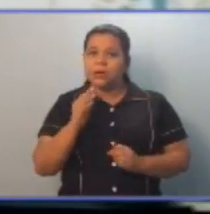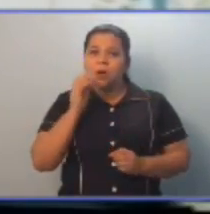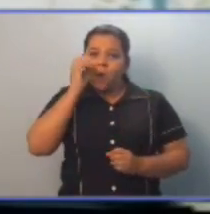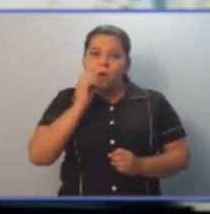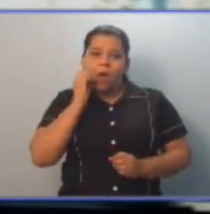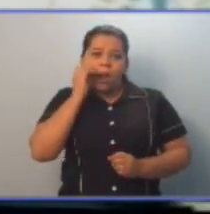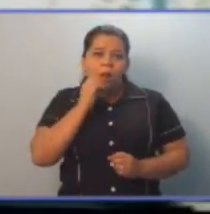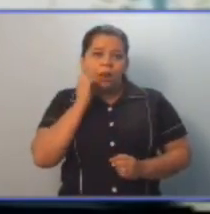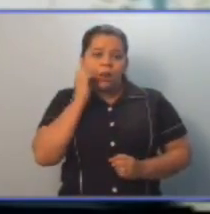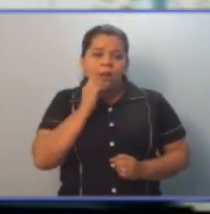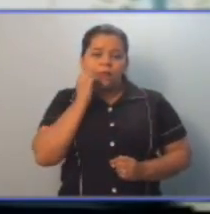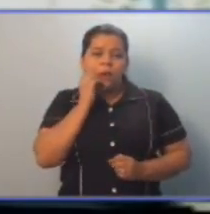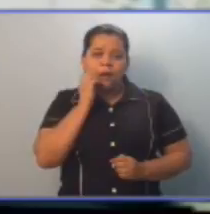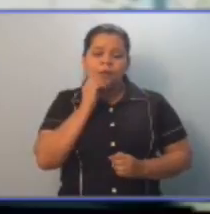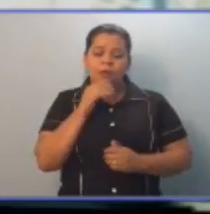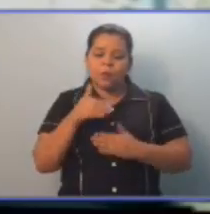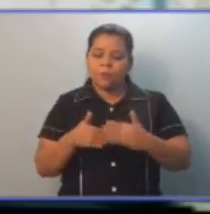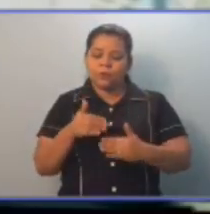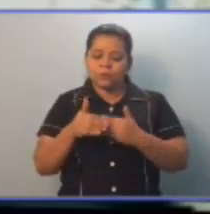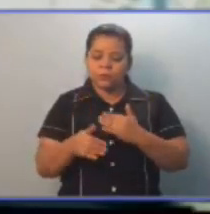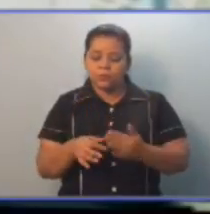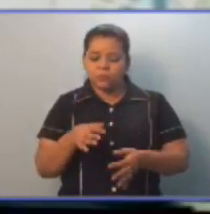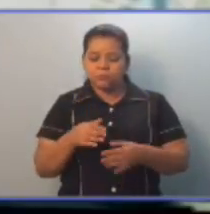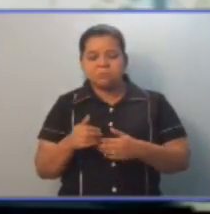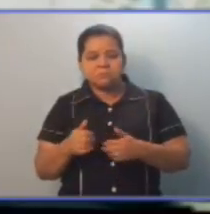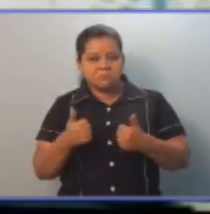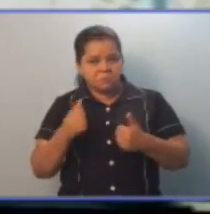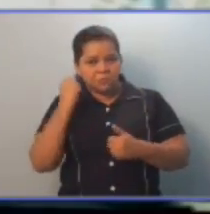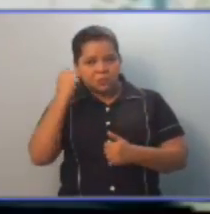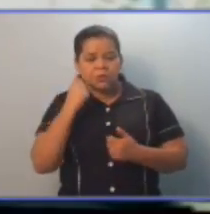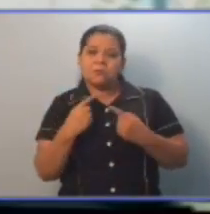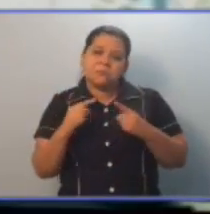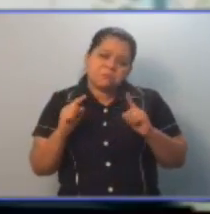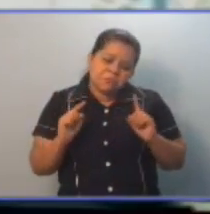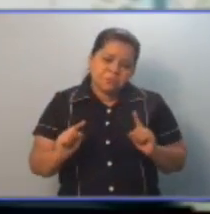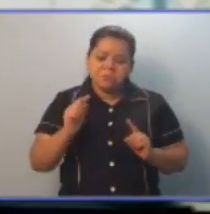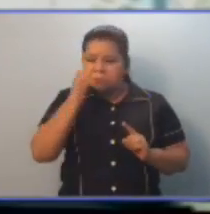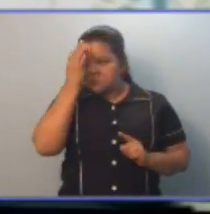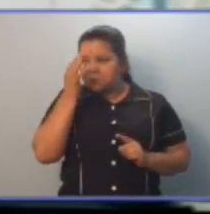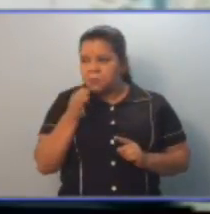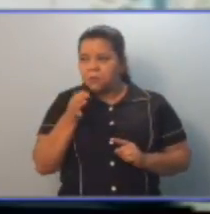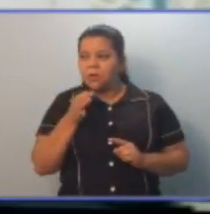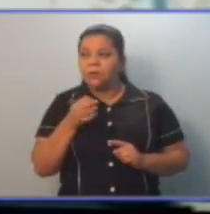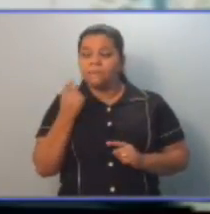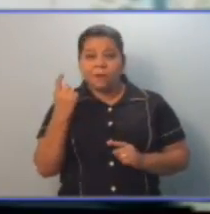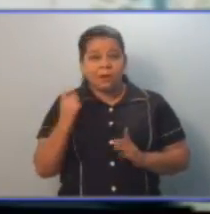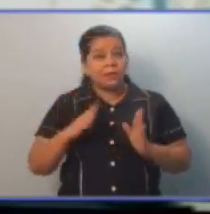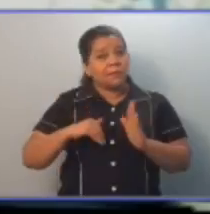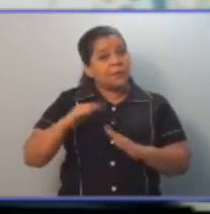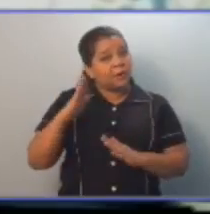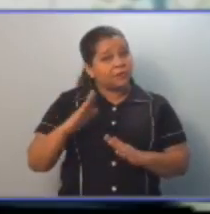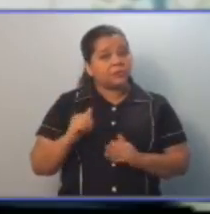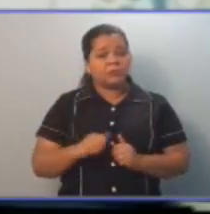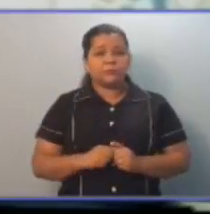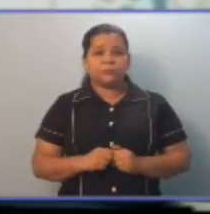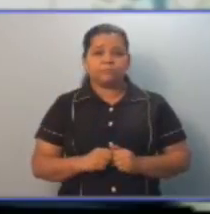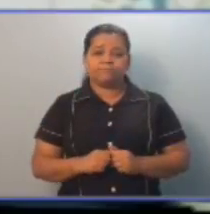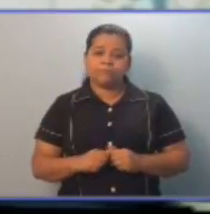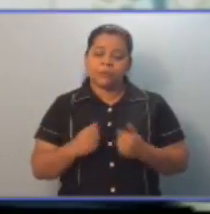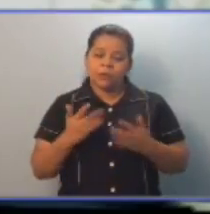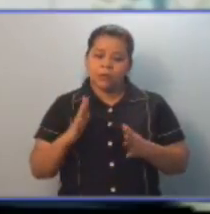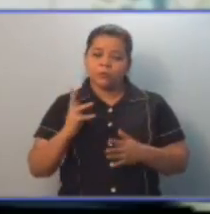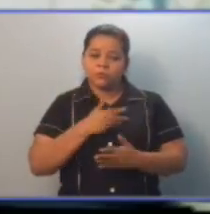procesal civil y mercantil también es un avance significativo, pero creo que hace falta bastante que hacer en ese tema también, en